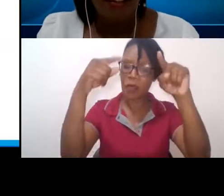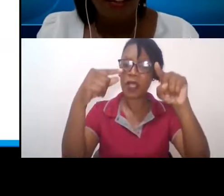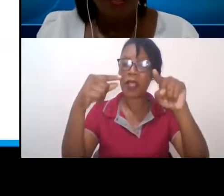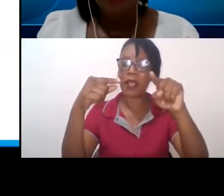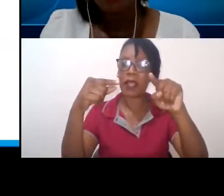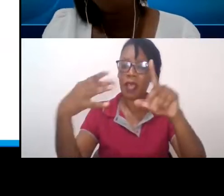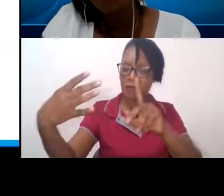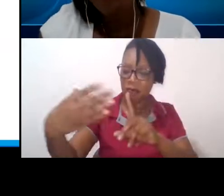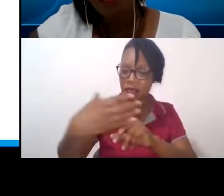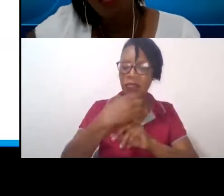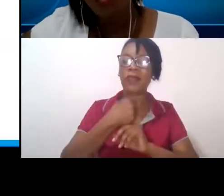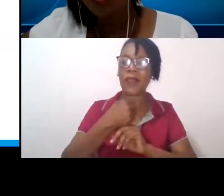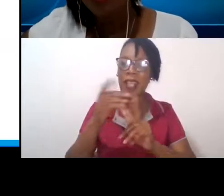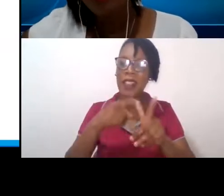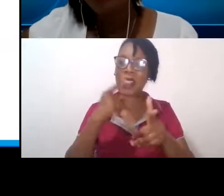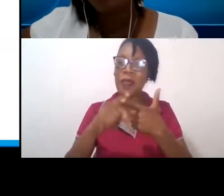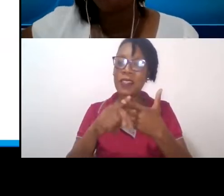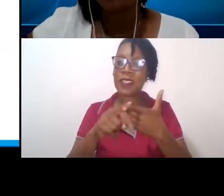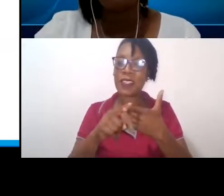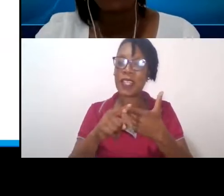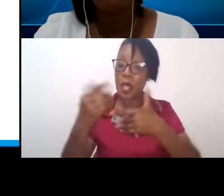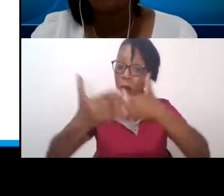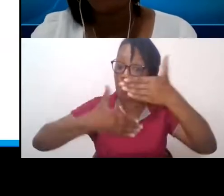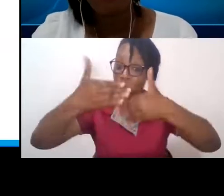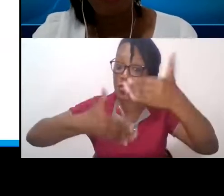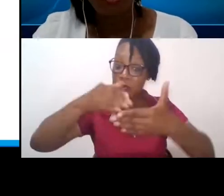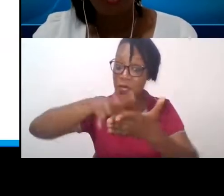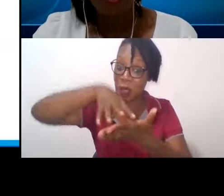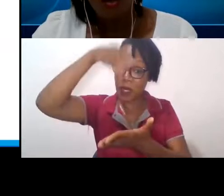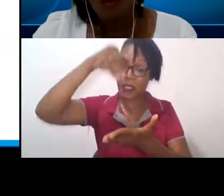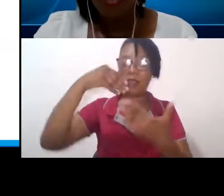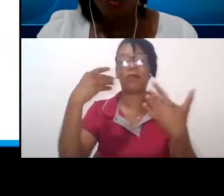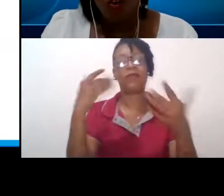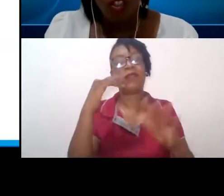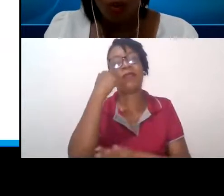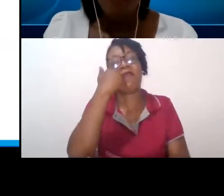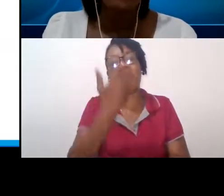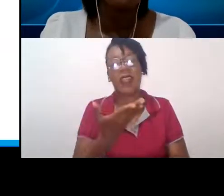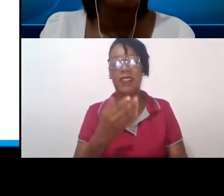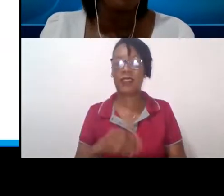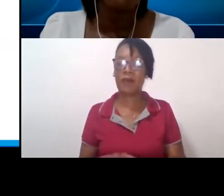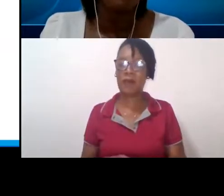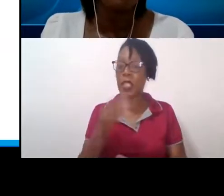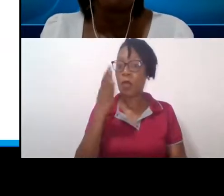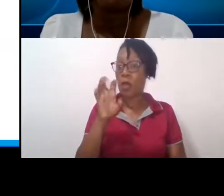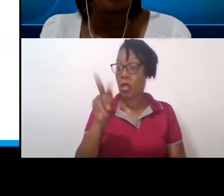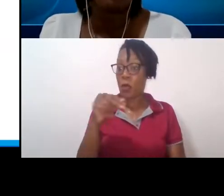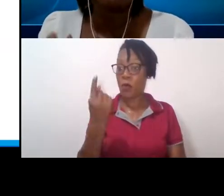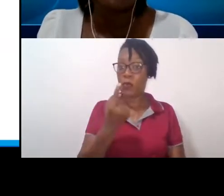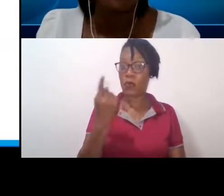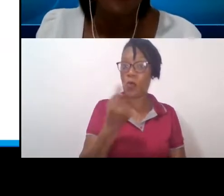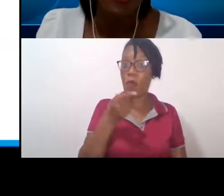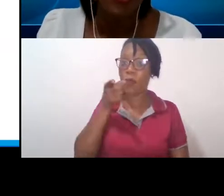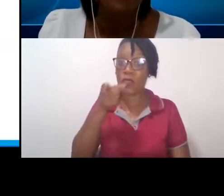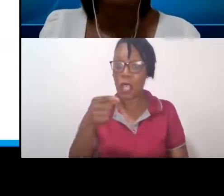acogida, créame que el proceso de enseñanza-aprendizaje va a ser más fácil. Porque entonces no va a ser solamente usted